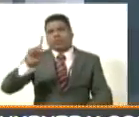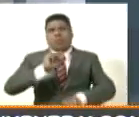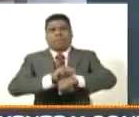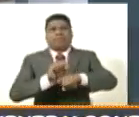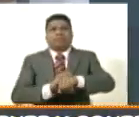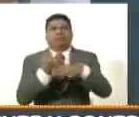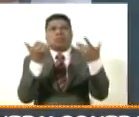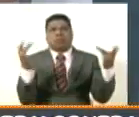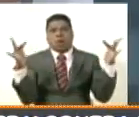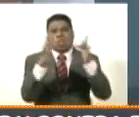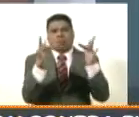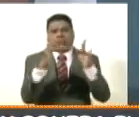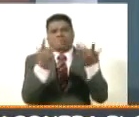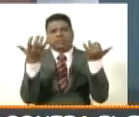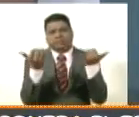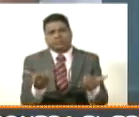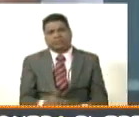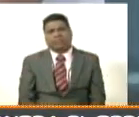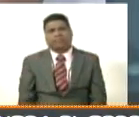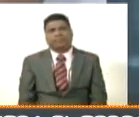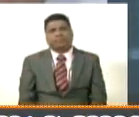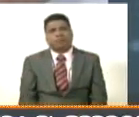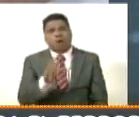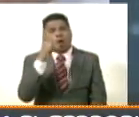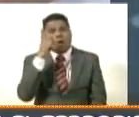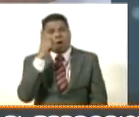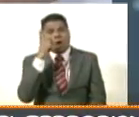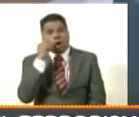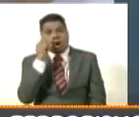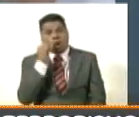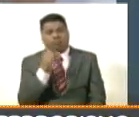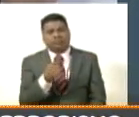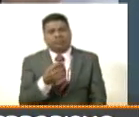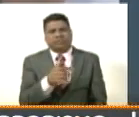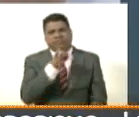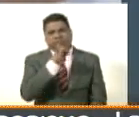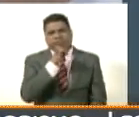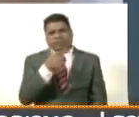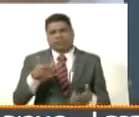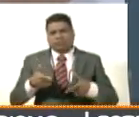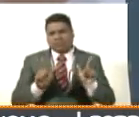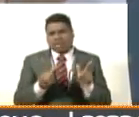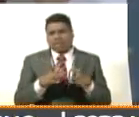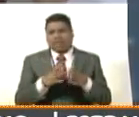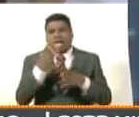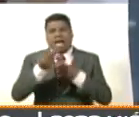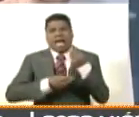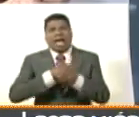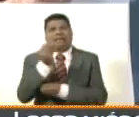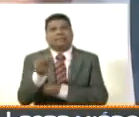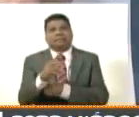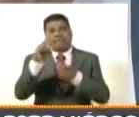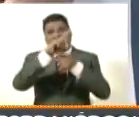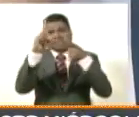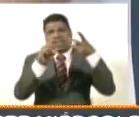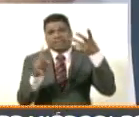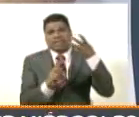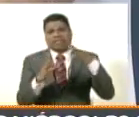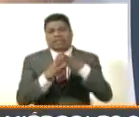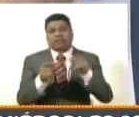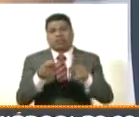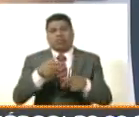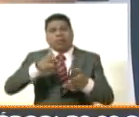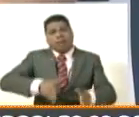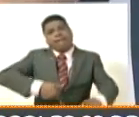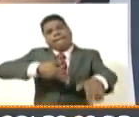ahora vamos a hacer un contacto con Asdrúbal López Grafe, porque autoridades del gobierno nacional darán detalles del asalto a